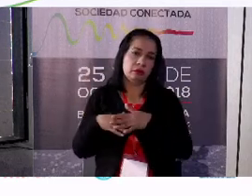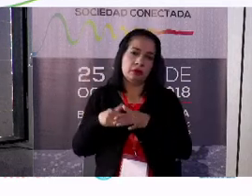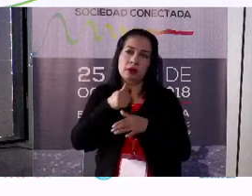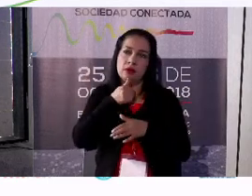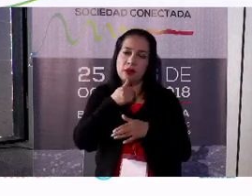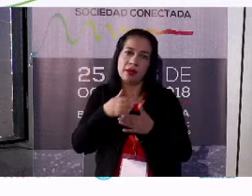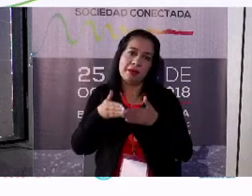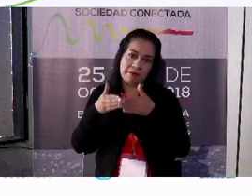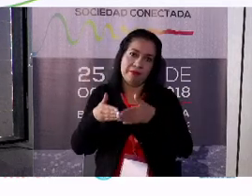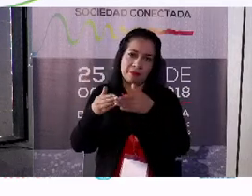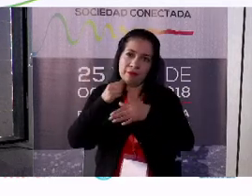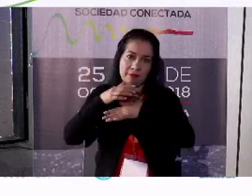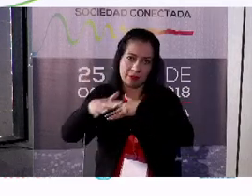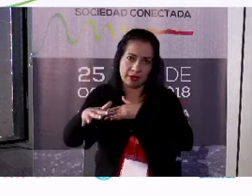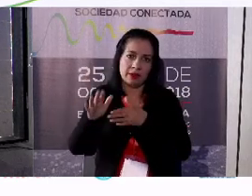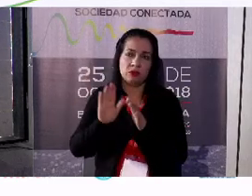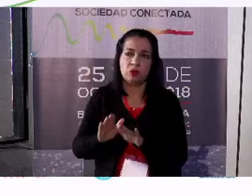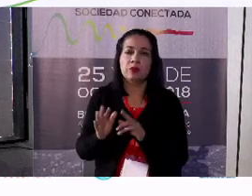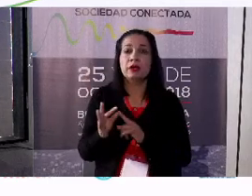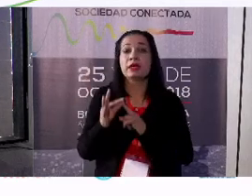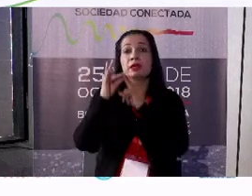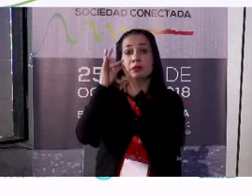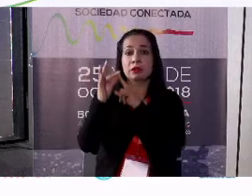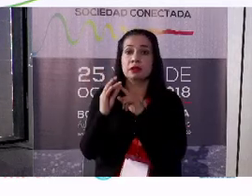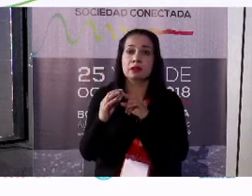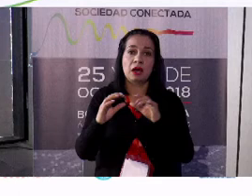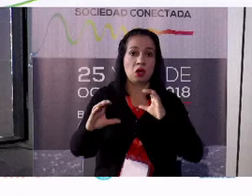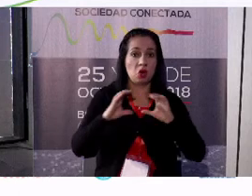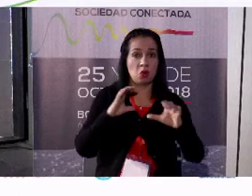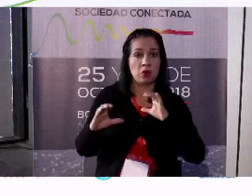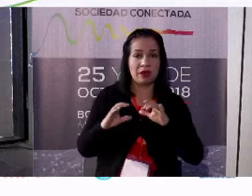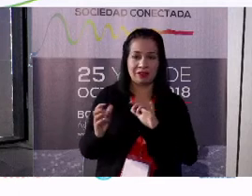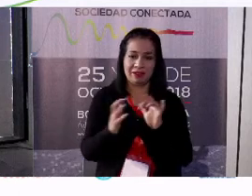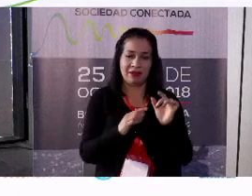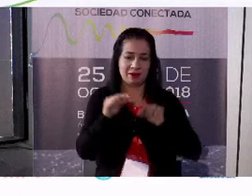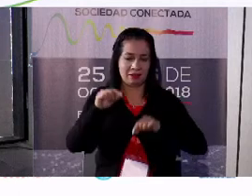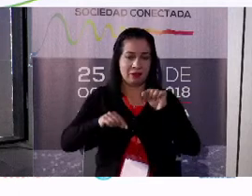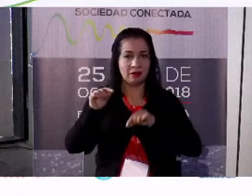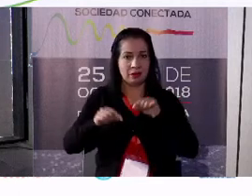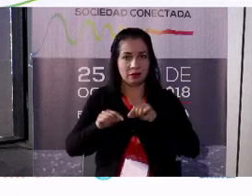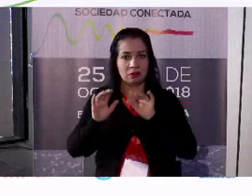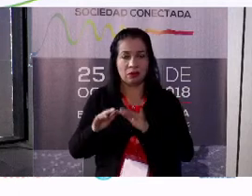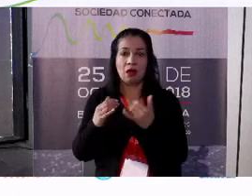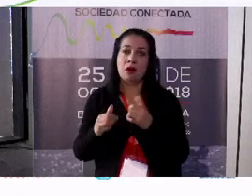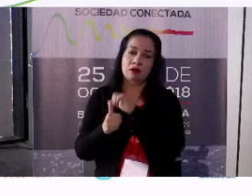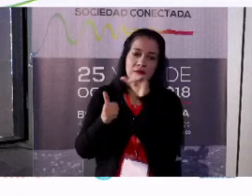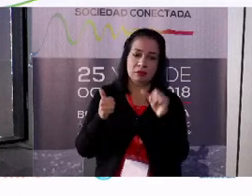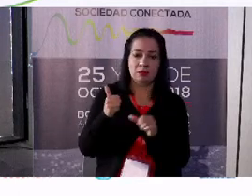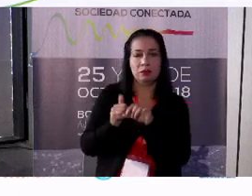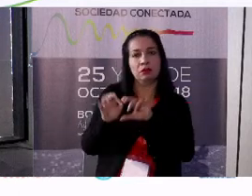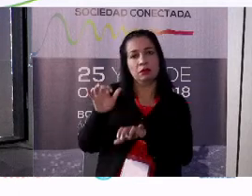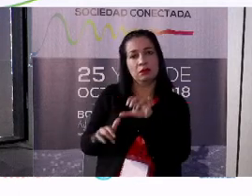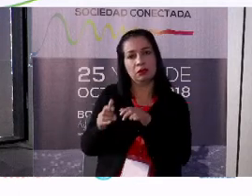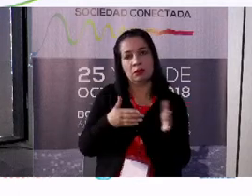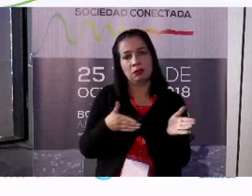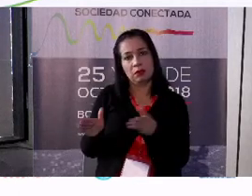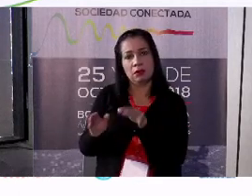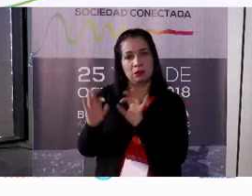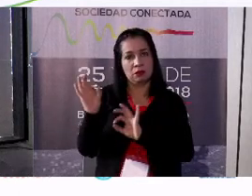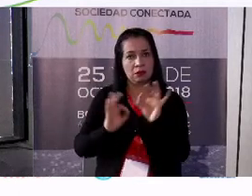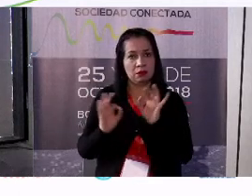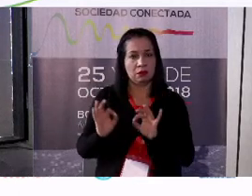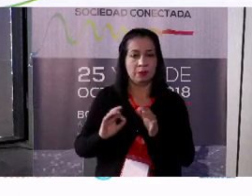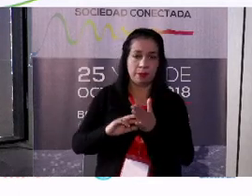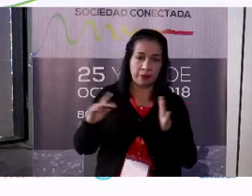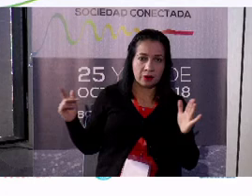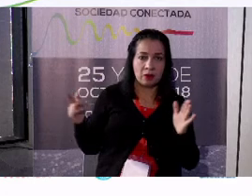comunicaciones y guerra electrónica actualmente se desempeña como subsecretario de planeación de tecnología de la